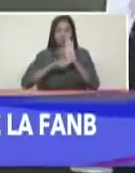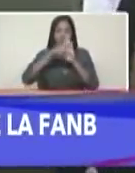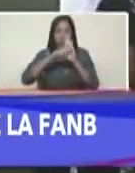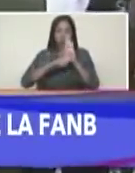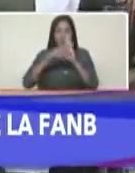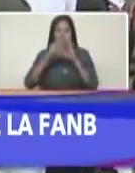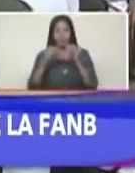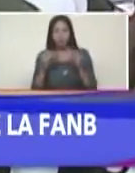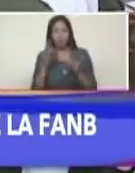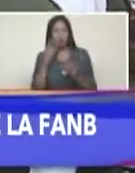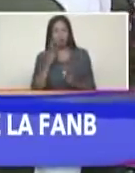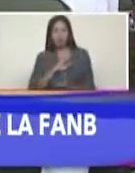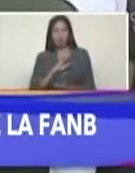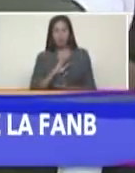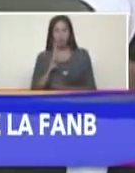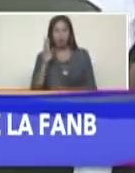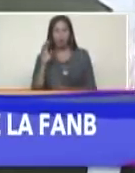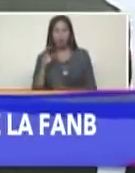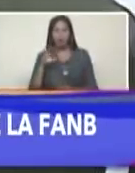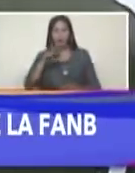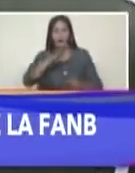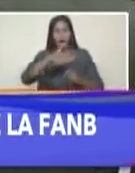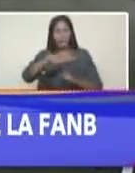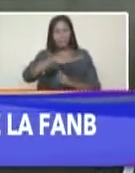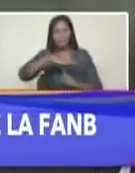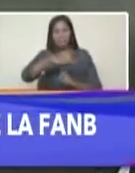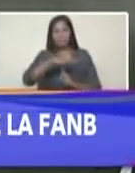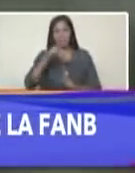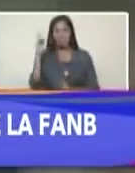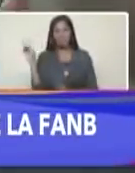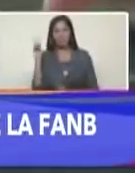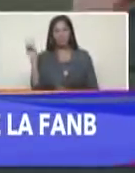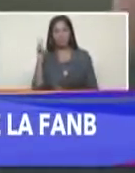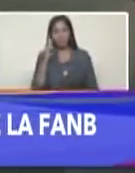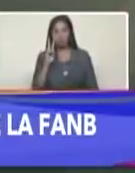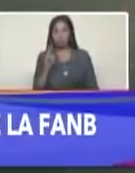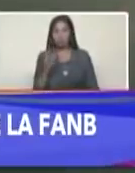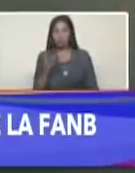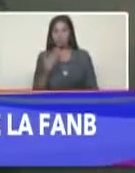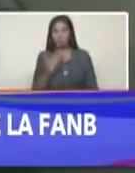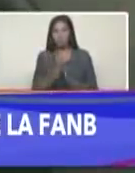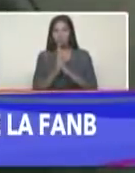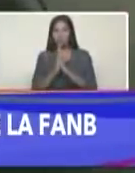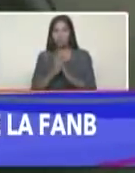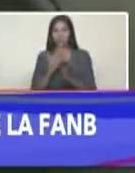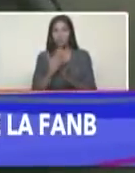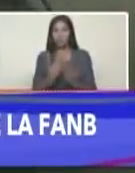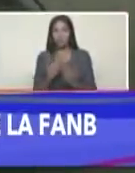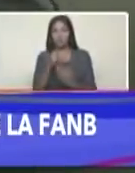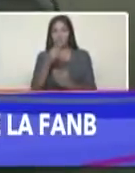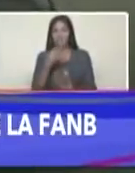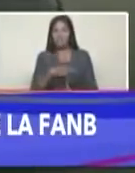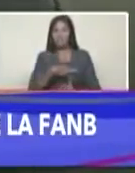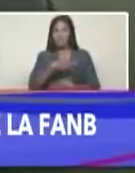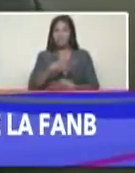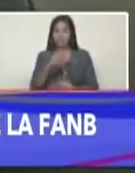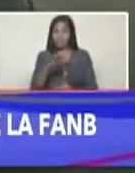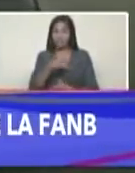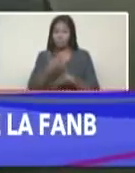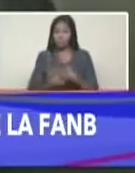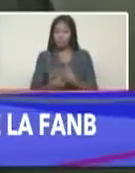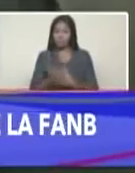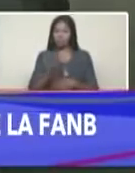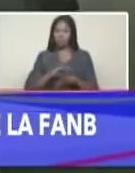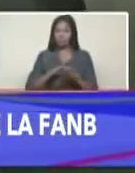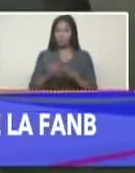al trópico nuestro, más naturales. Yo quisiera, mi comandante en jefe, si usted me lo permite, es muy interesante este proyecto,